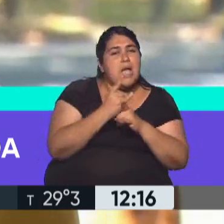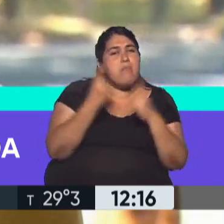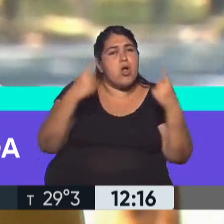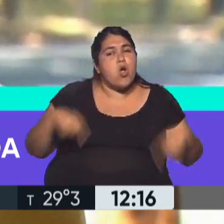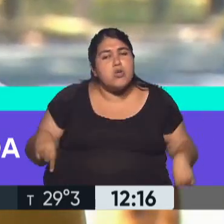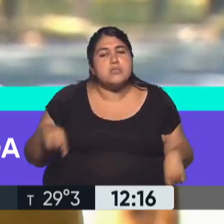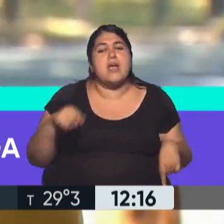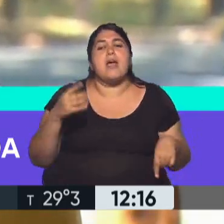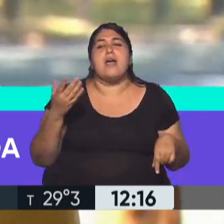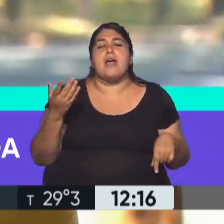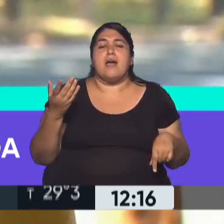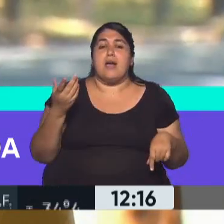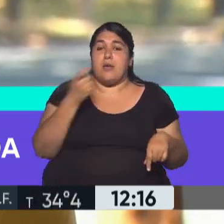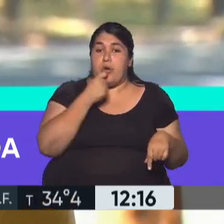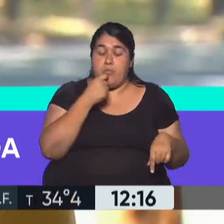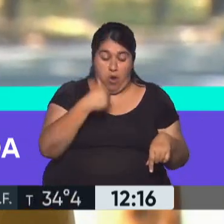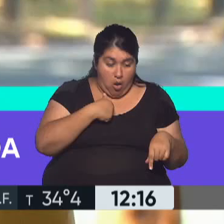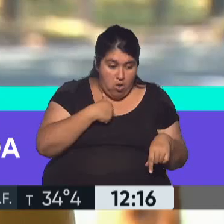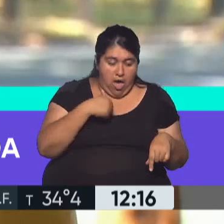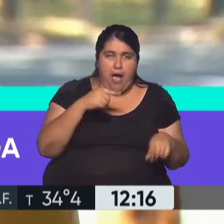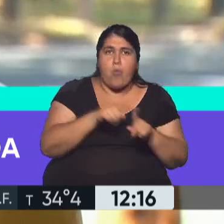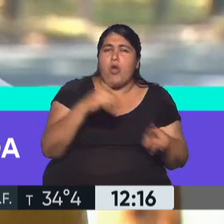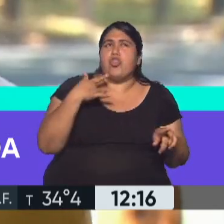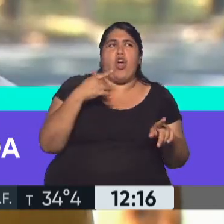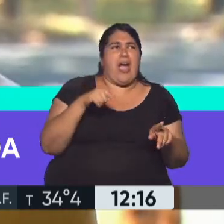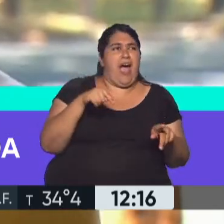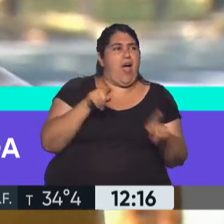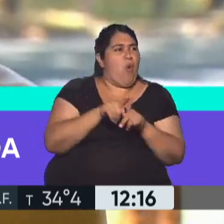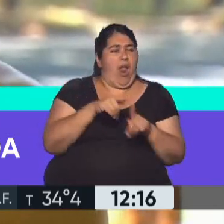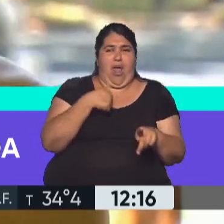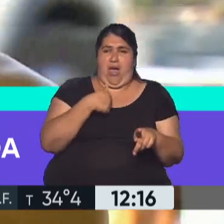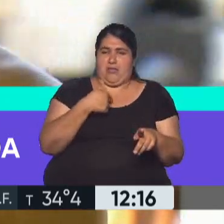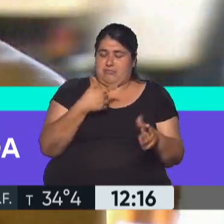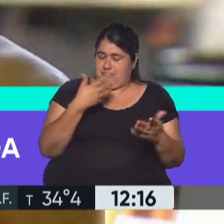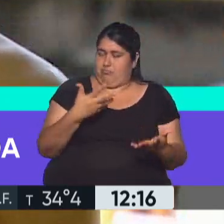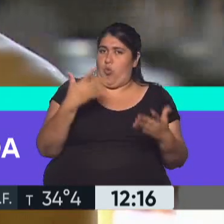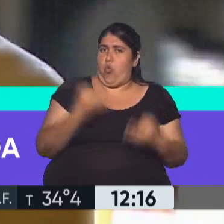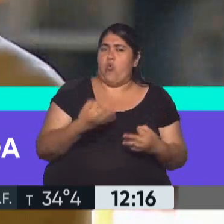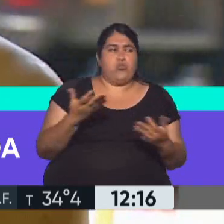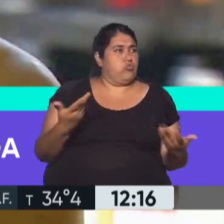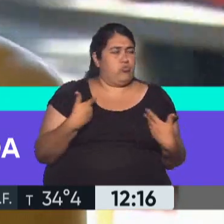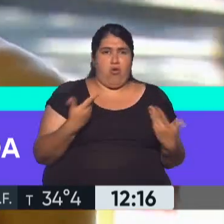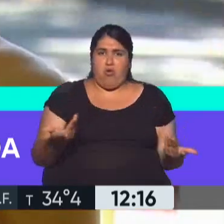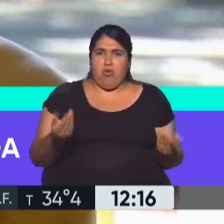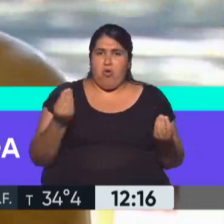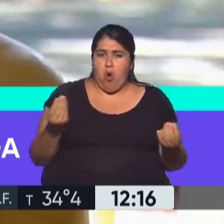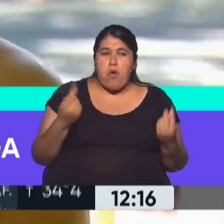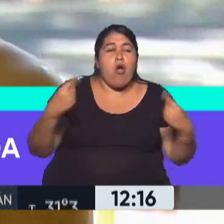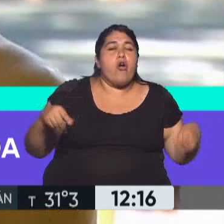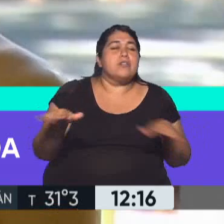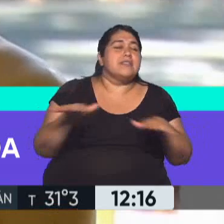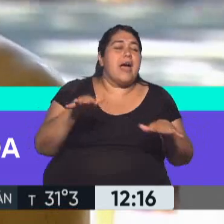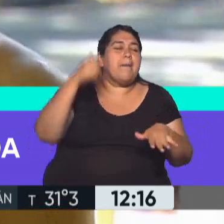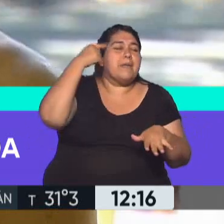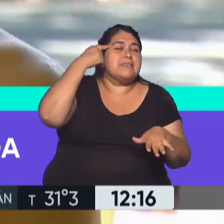todo cuando me tocan cerca, y creo que a todos nos pega más cuando las cosas tocan cerca. A veces las cosas pasan y parece que estuvieran